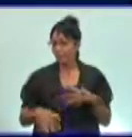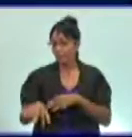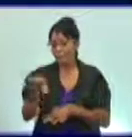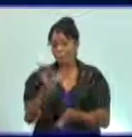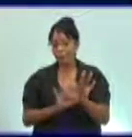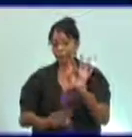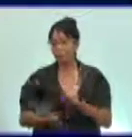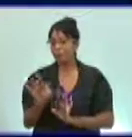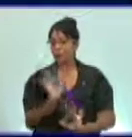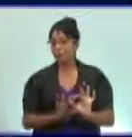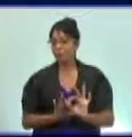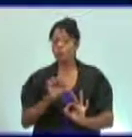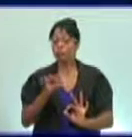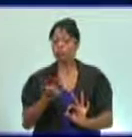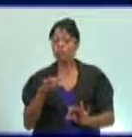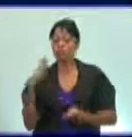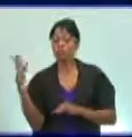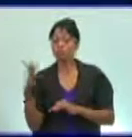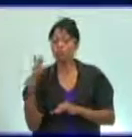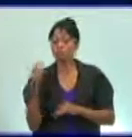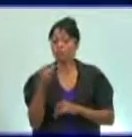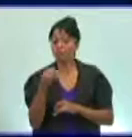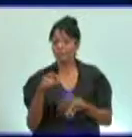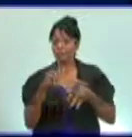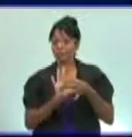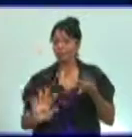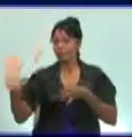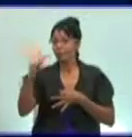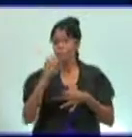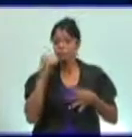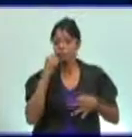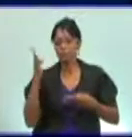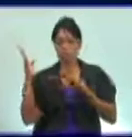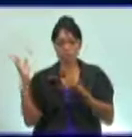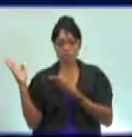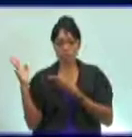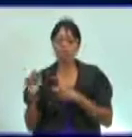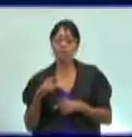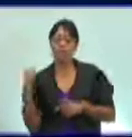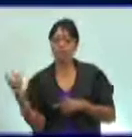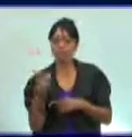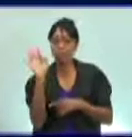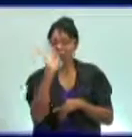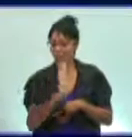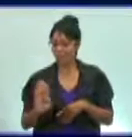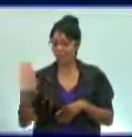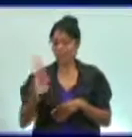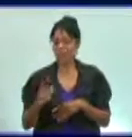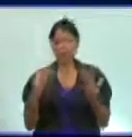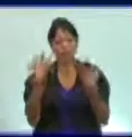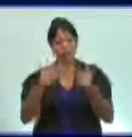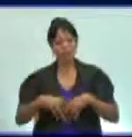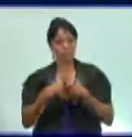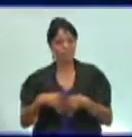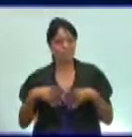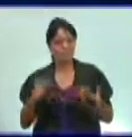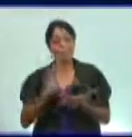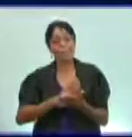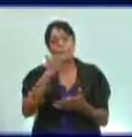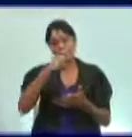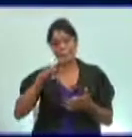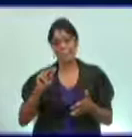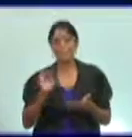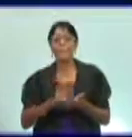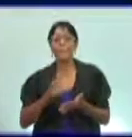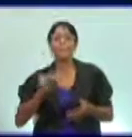de estos fenómenos geográficos que están viendo en pantalla, el ciclo hidrológico o la industria extractiva del mármol en Cuba, y van a explicar